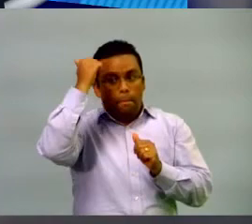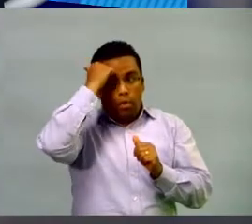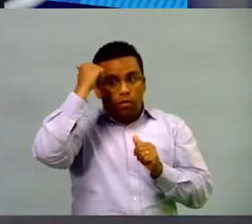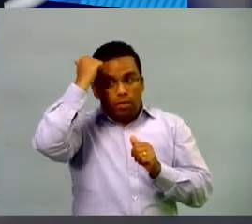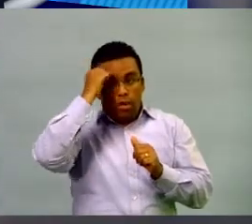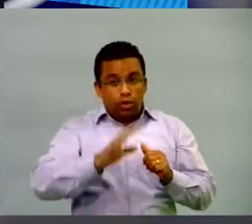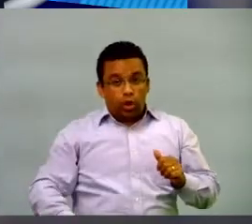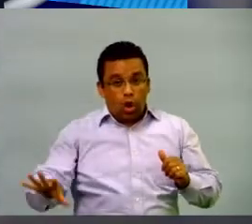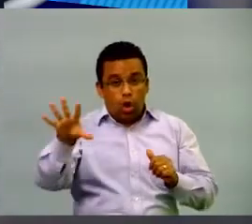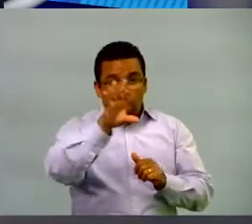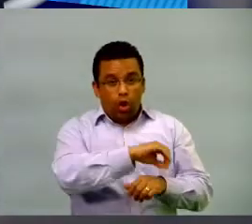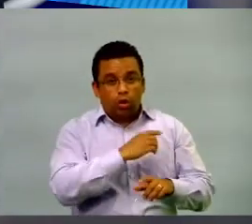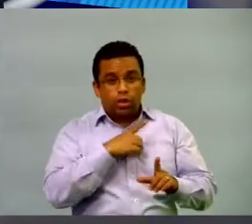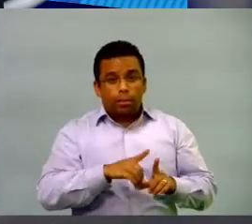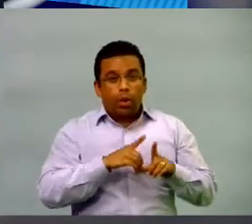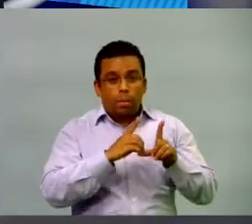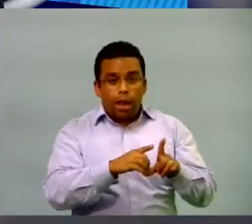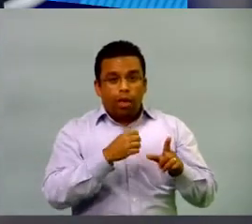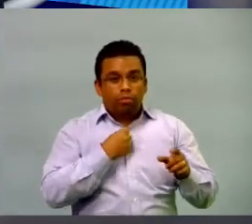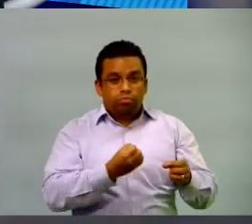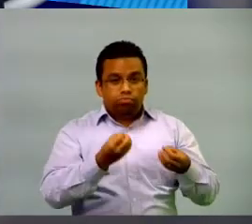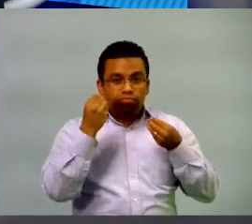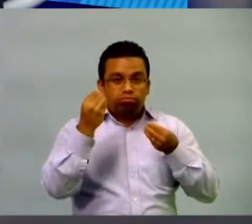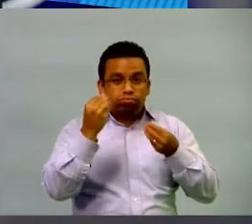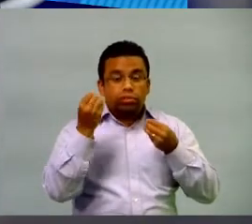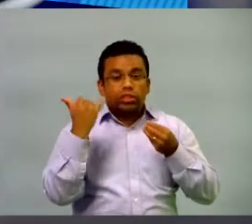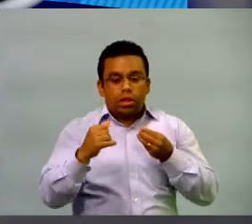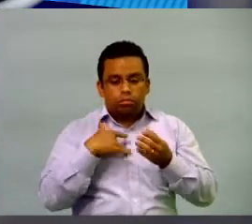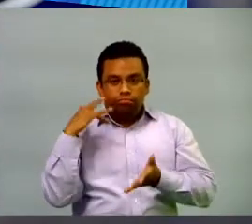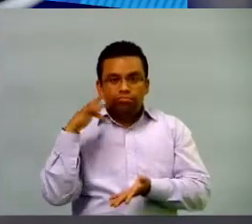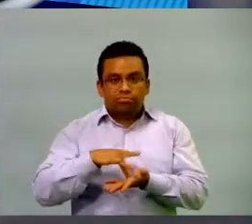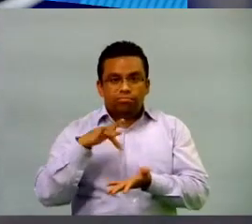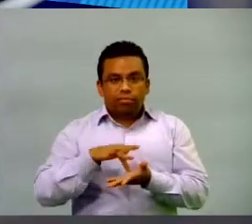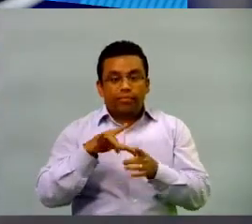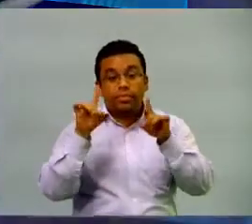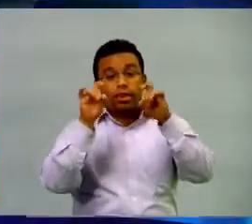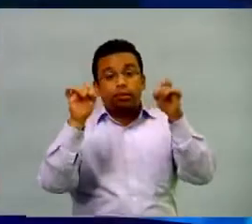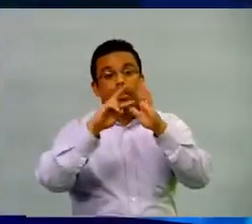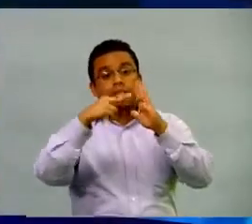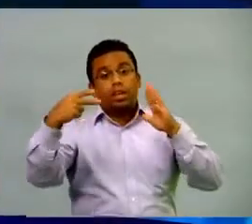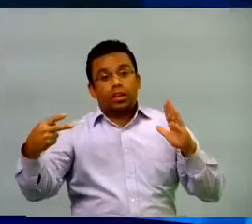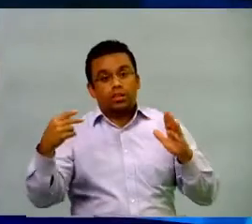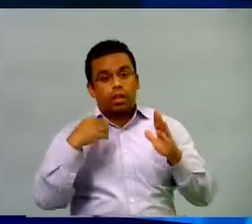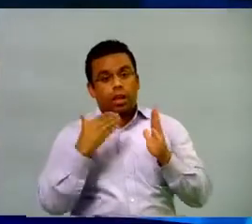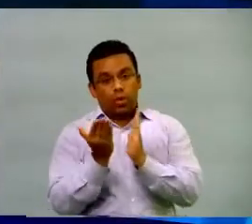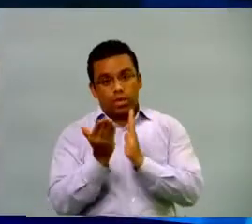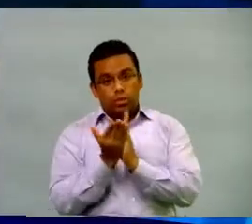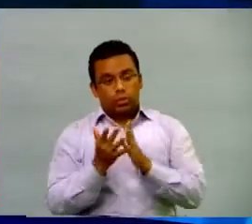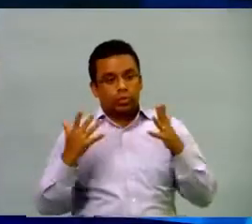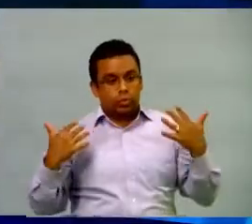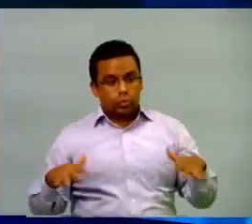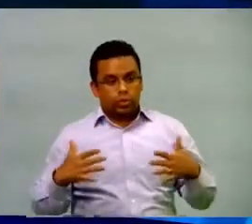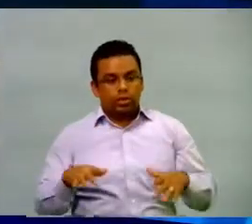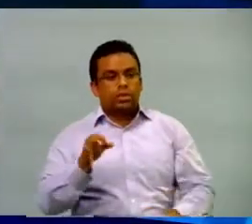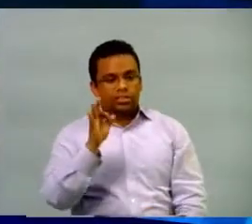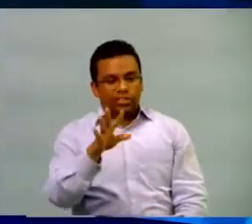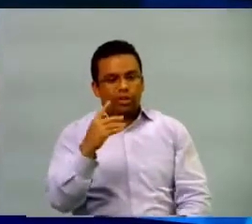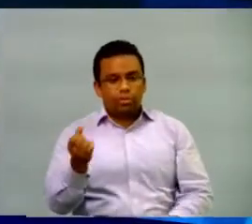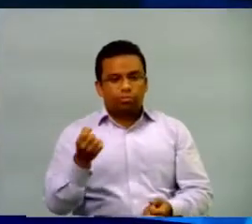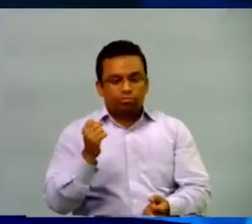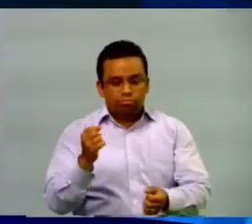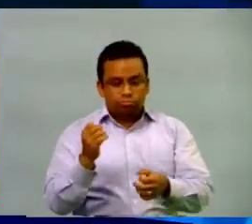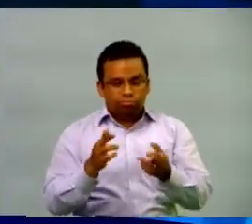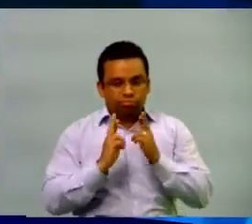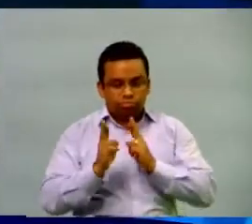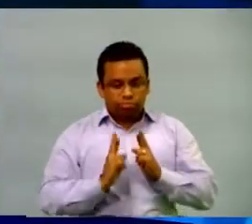el diplomado con nosotros, todos los profes que participan en esta apuesta que es tecnología con educación, nos van a presentar los mejores